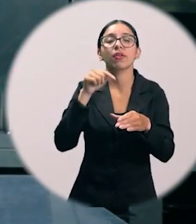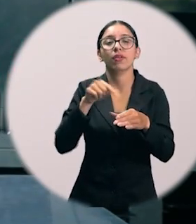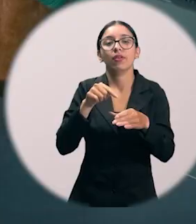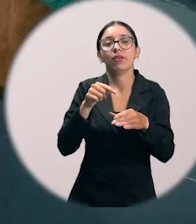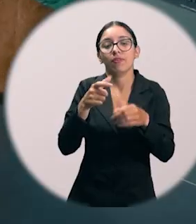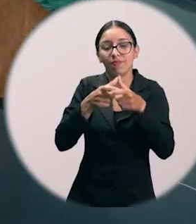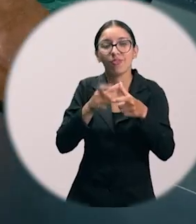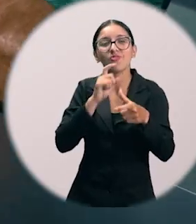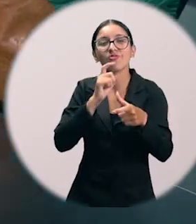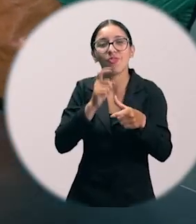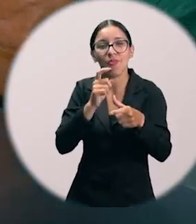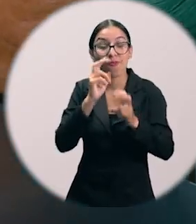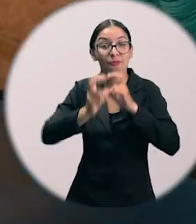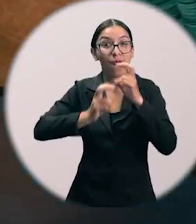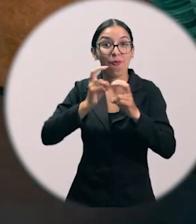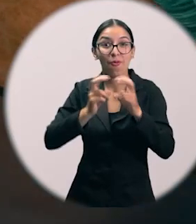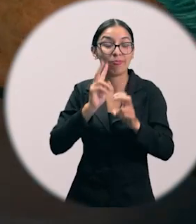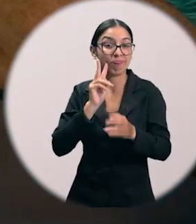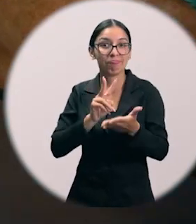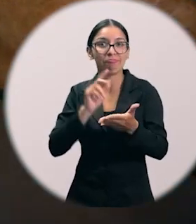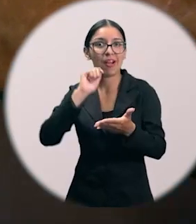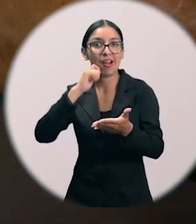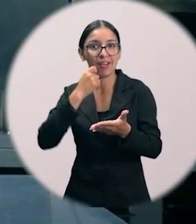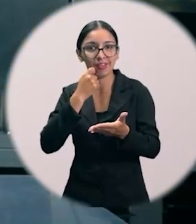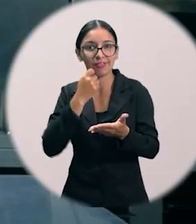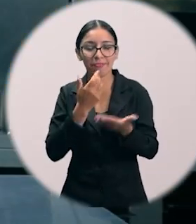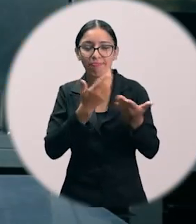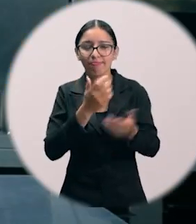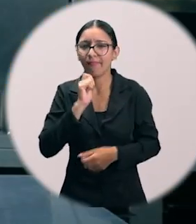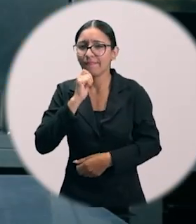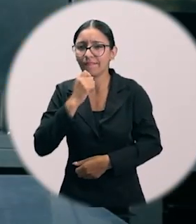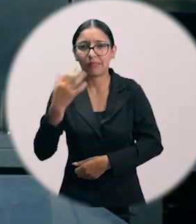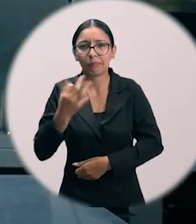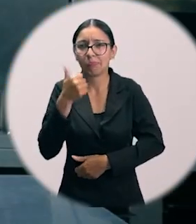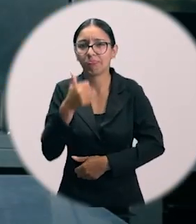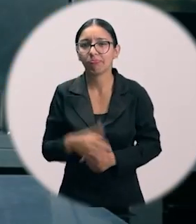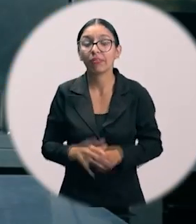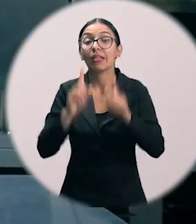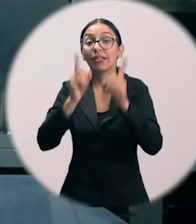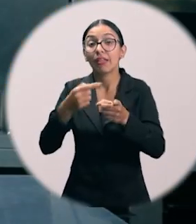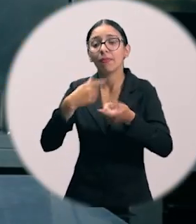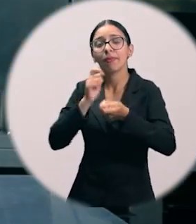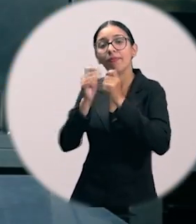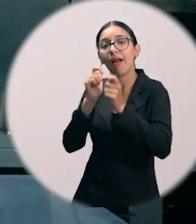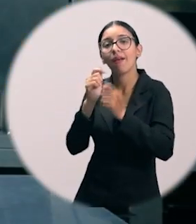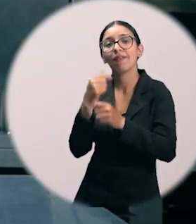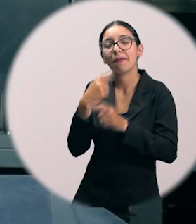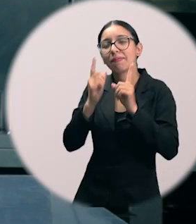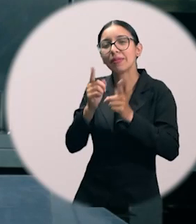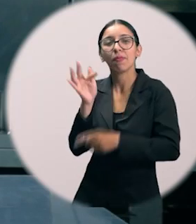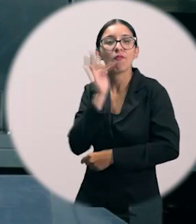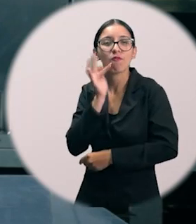nuestra compota de ciruela, es un postre colorido y súper delicioso. Y así como hablamos, usando las frutas